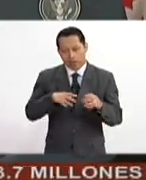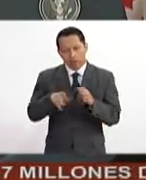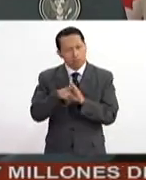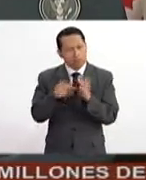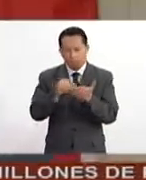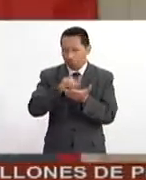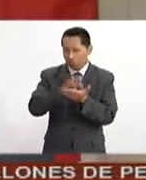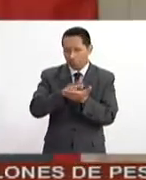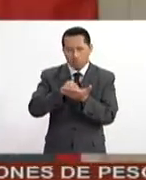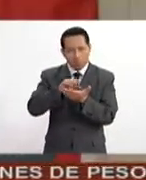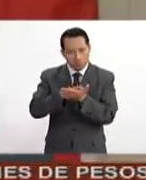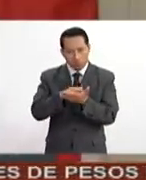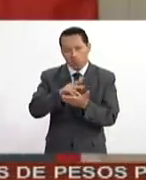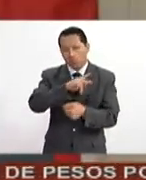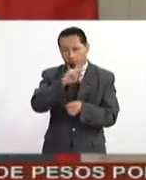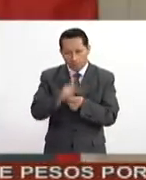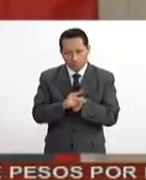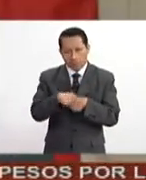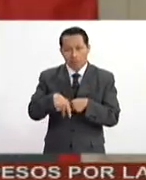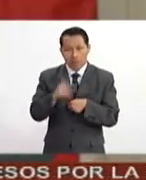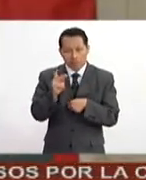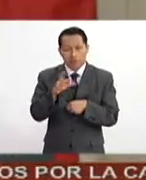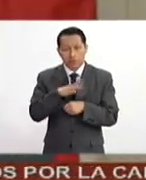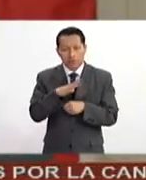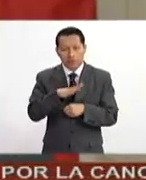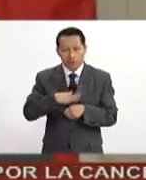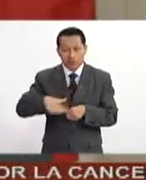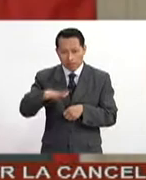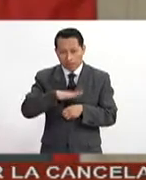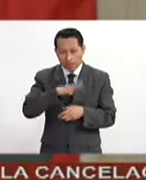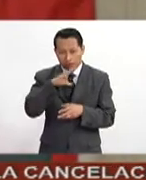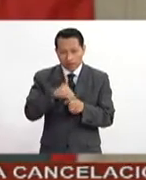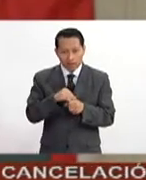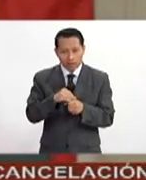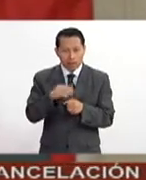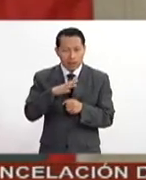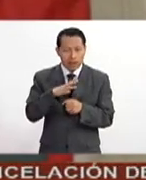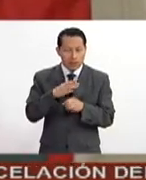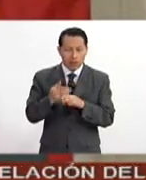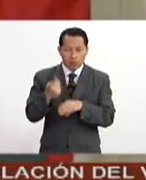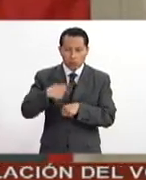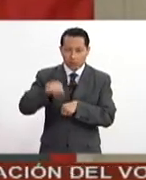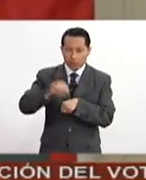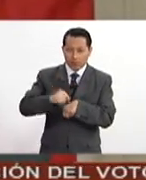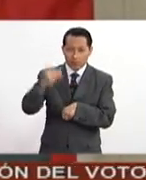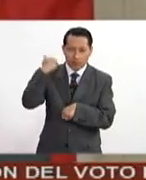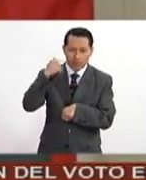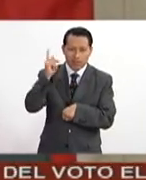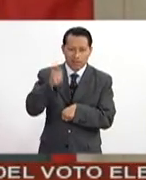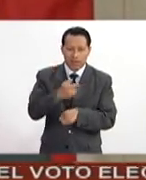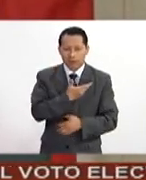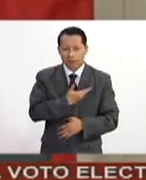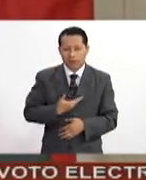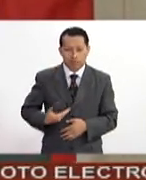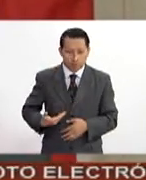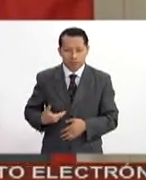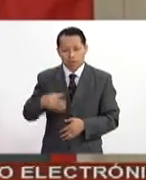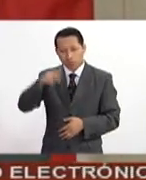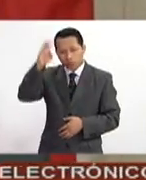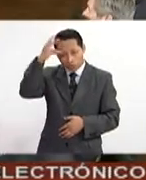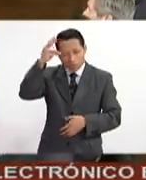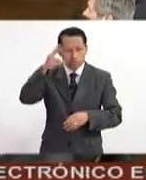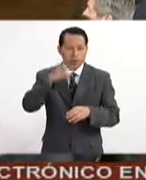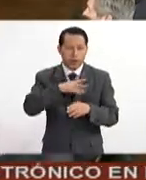todos los periódicos de este país. Sin embargo, los tambores de guerra sonaron desde la semana pasada cuando el presidente